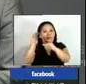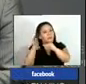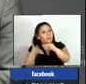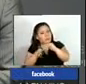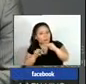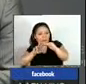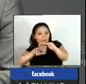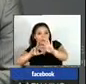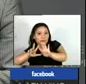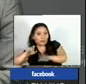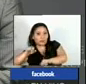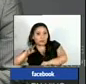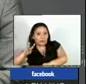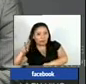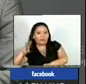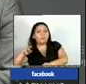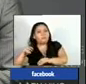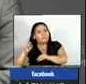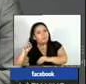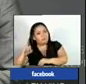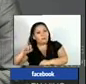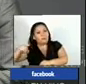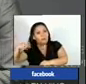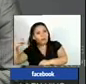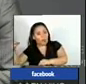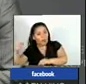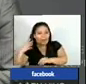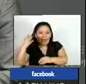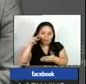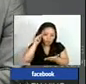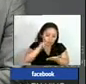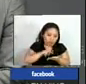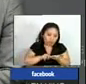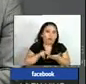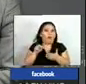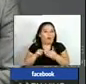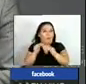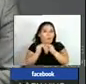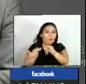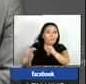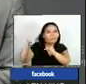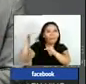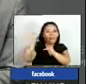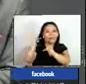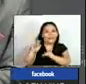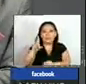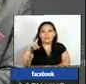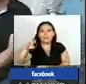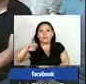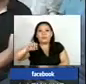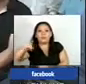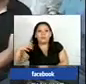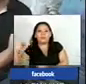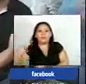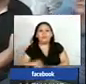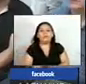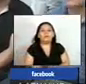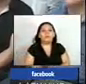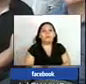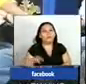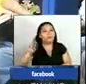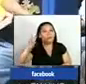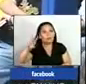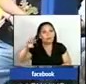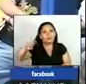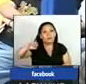37.2 millones más de lo proyectado con 10.000 contribuyentes menos. Más de 20